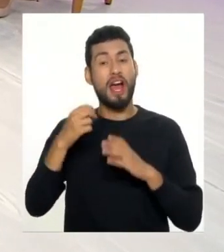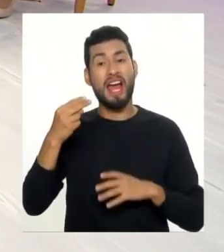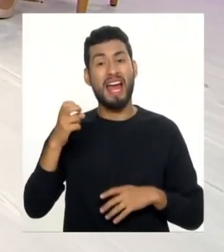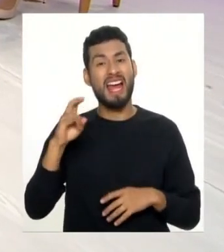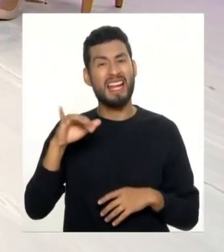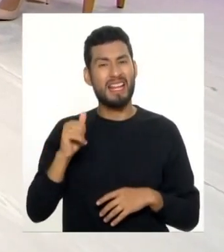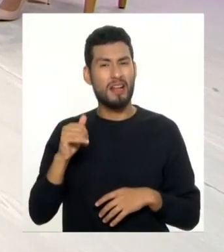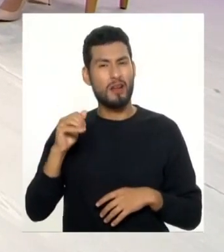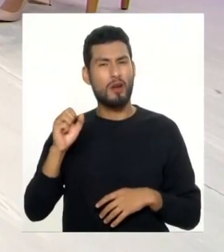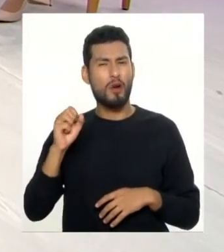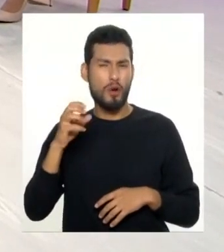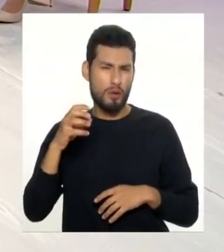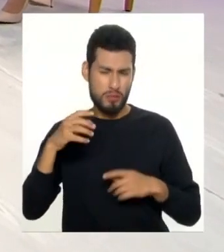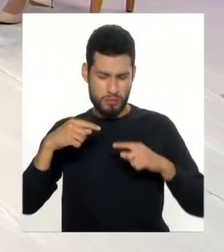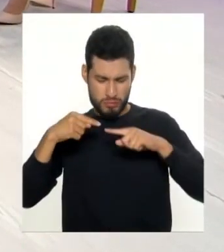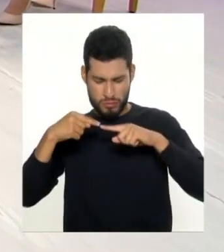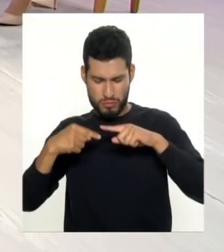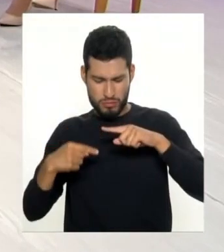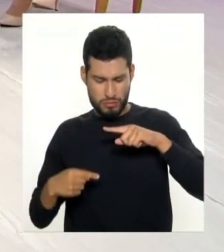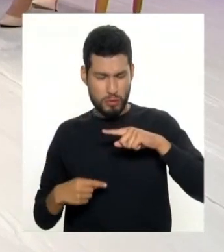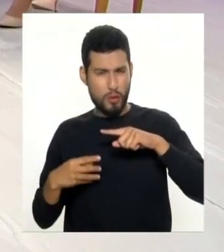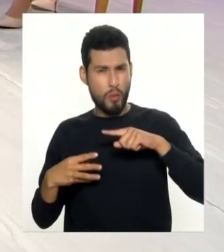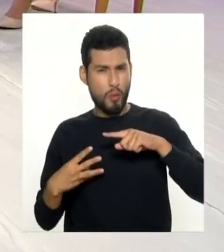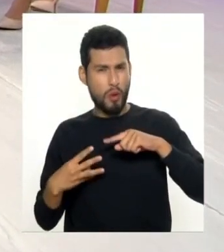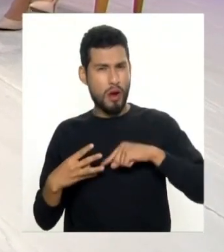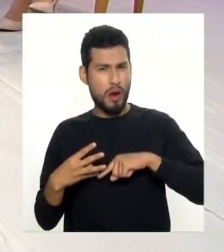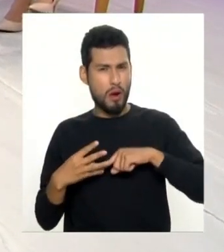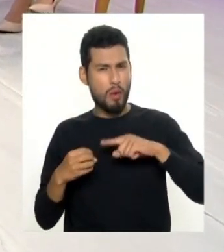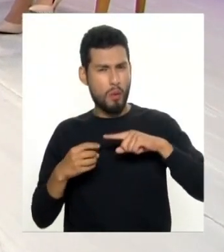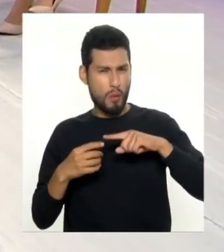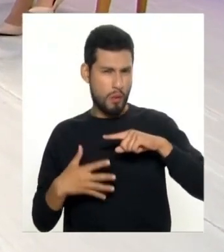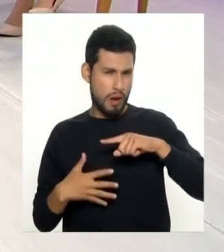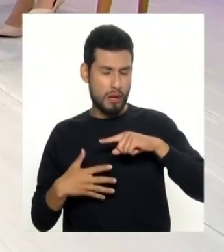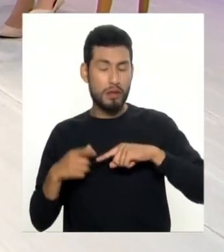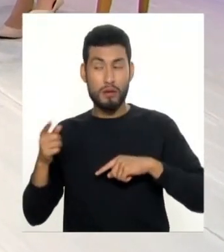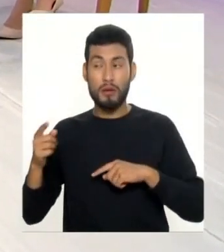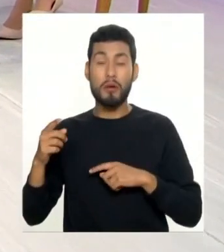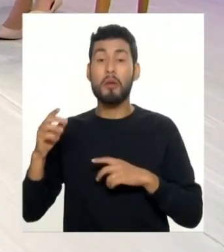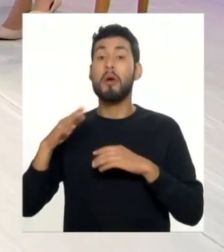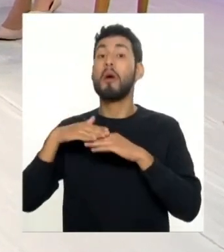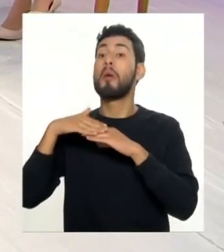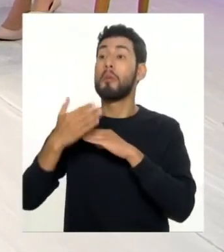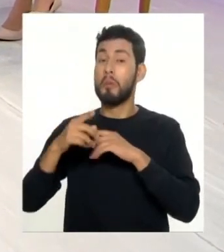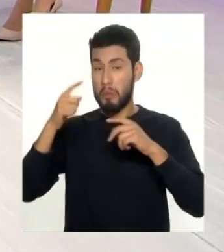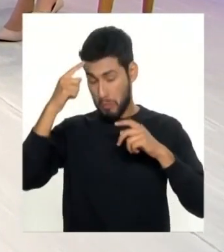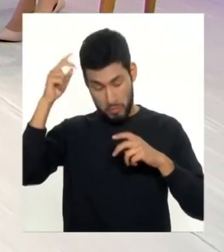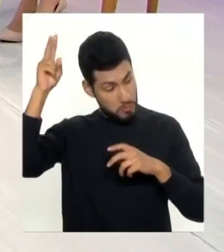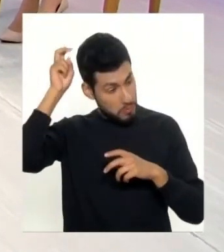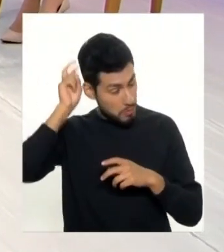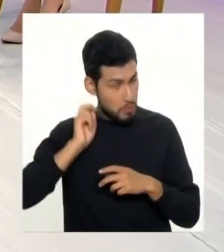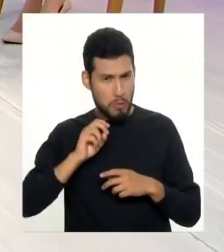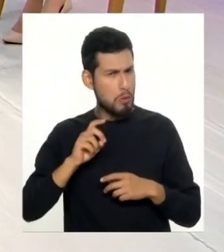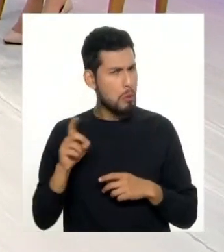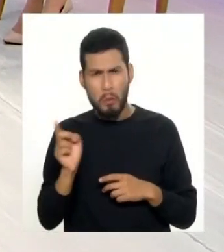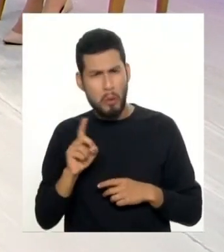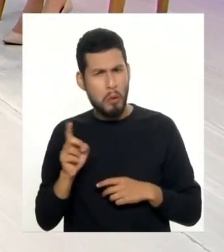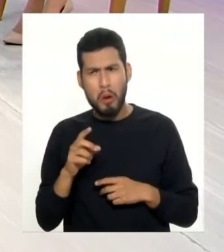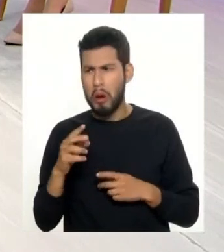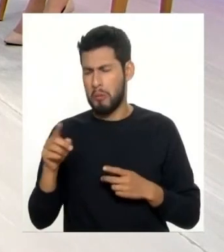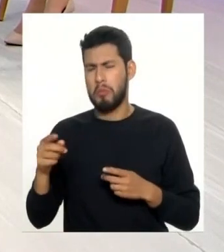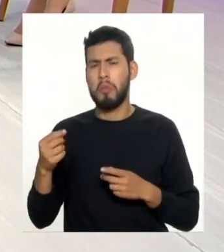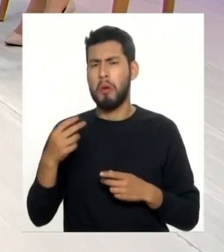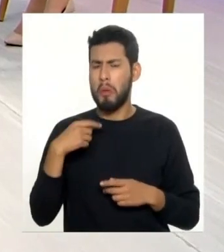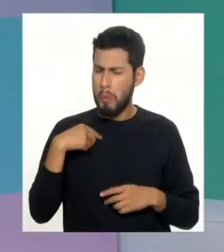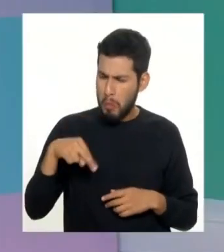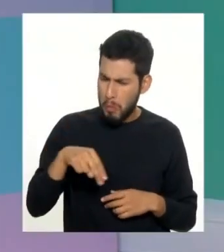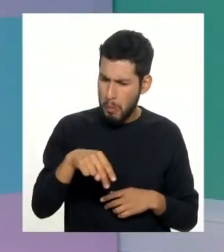cuarta y quinta vértebra. Posteriormente el neurocirujano me dijo que no era porque me hizo caminar de pie, de punta, y me